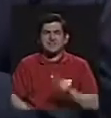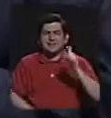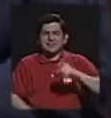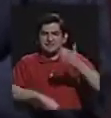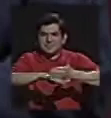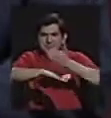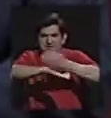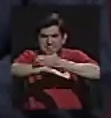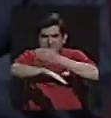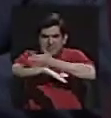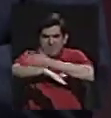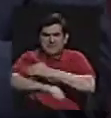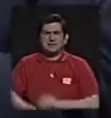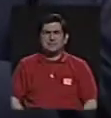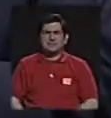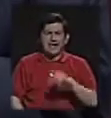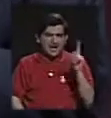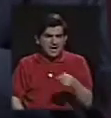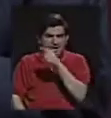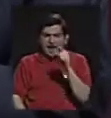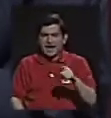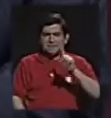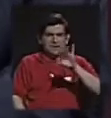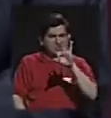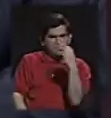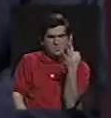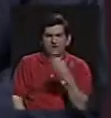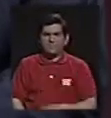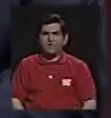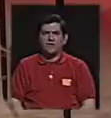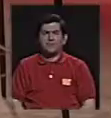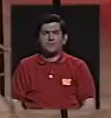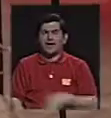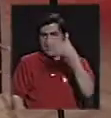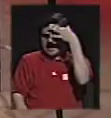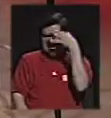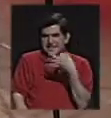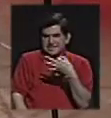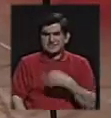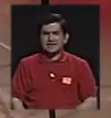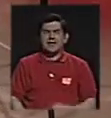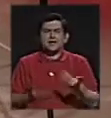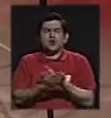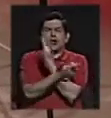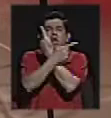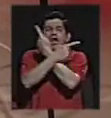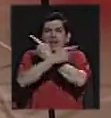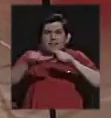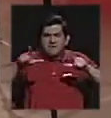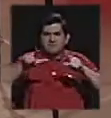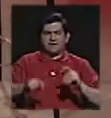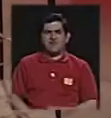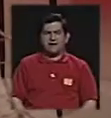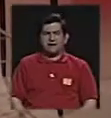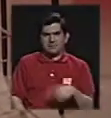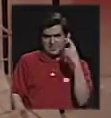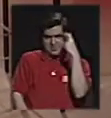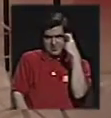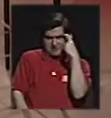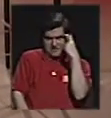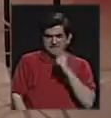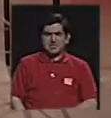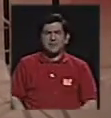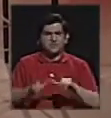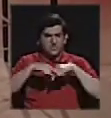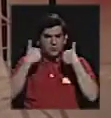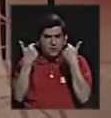progresista. Correcto. Que descarte de cualquier manera una posición neoliberal. Sí. Correcto, con